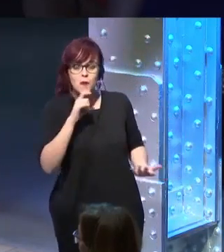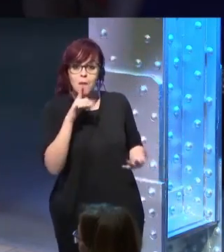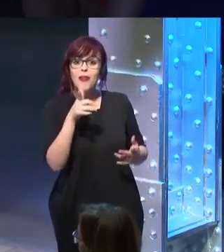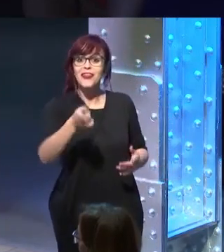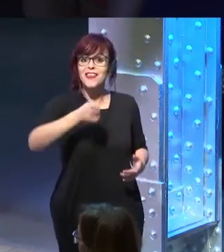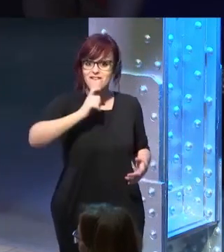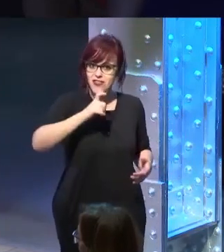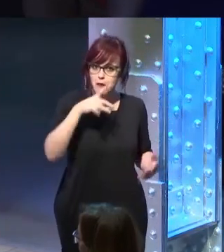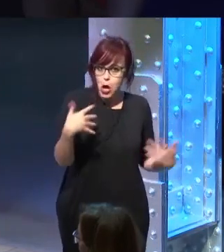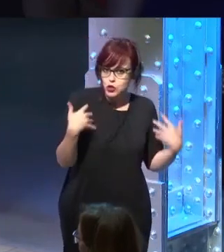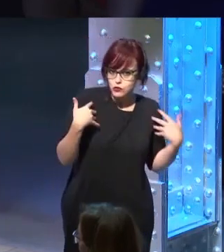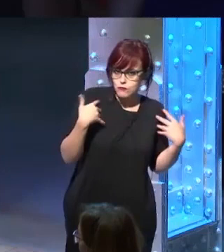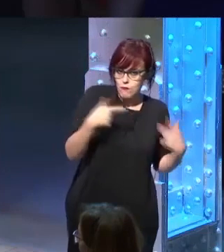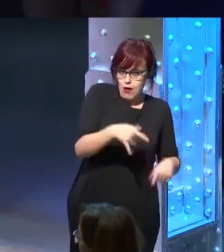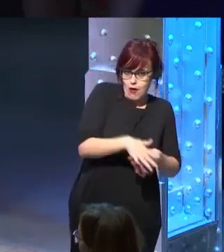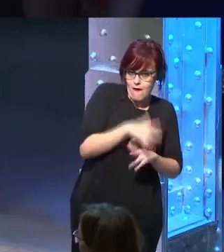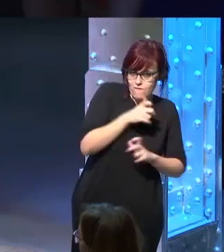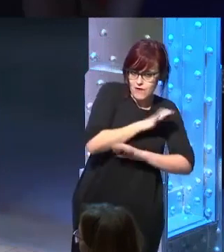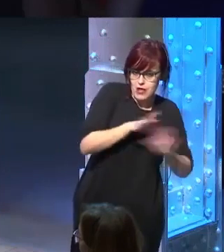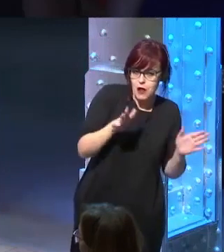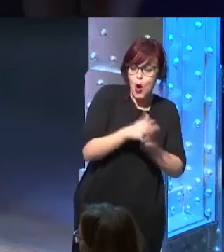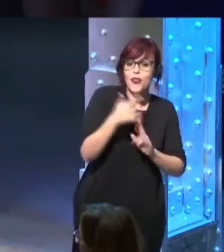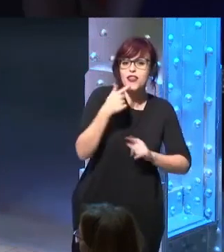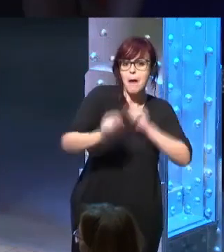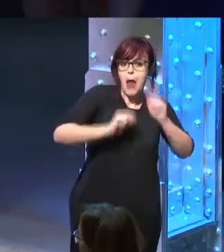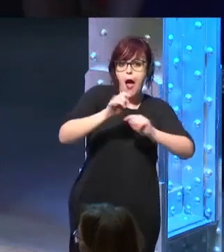de soportar que cualquier plaga?